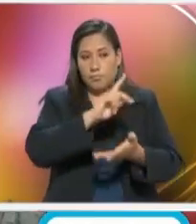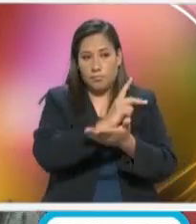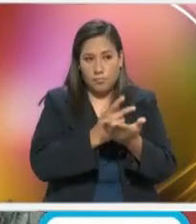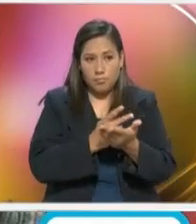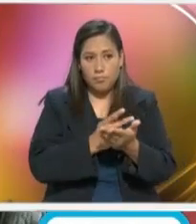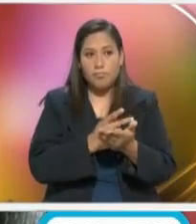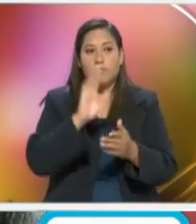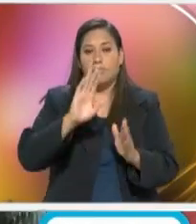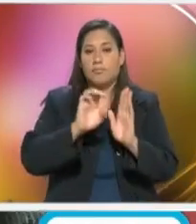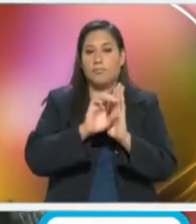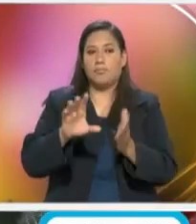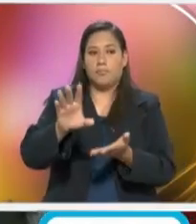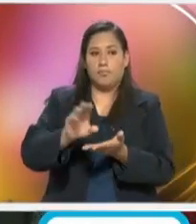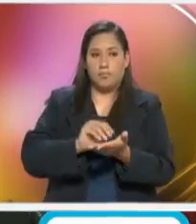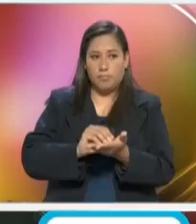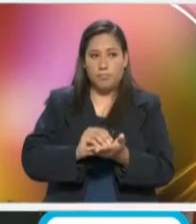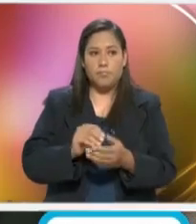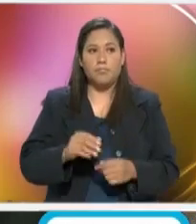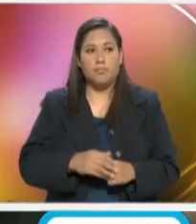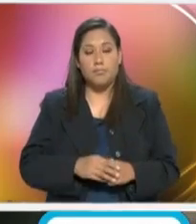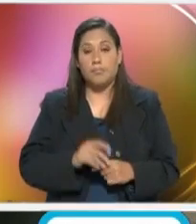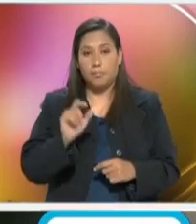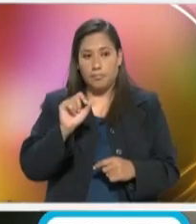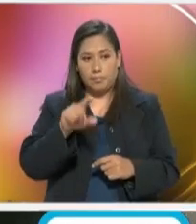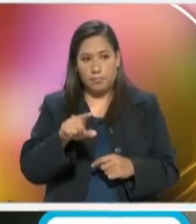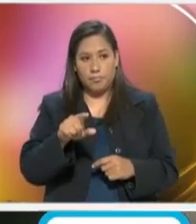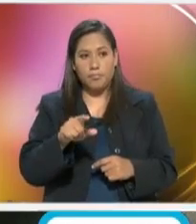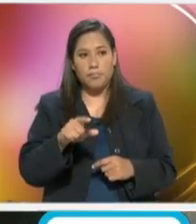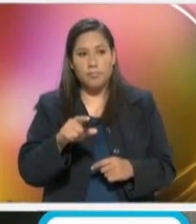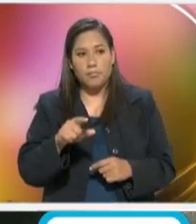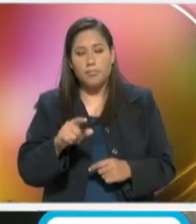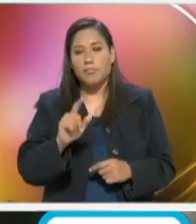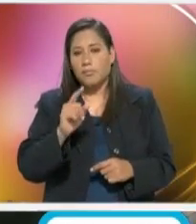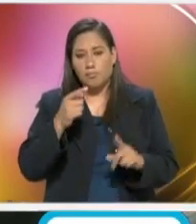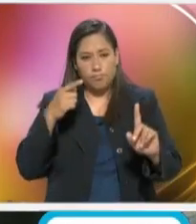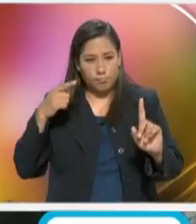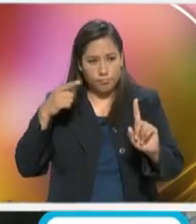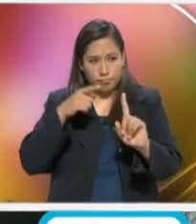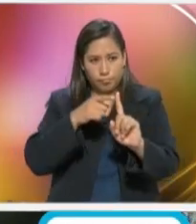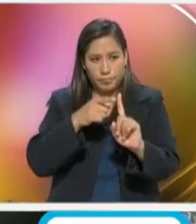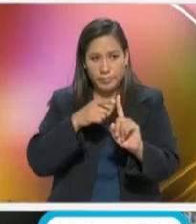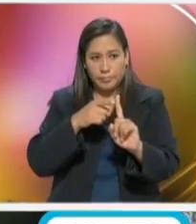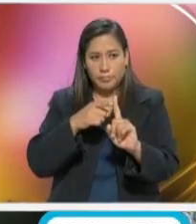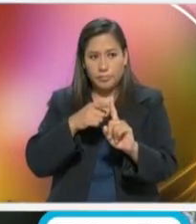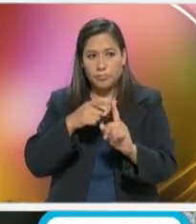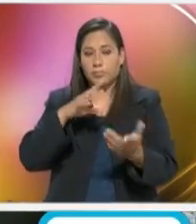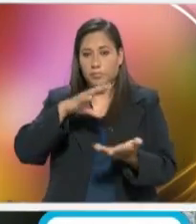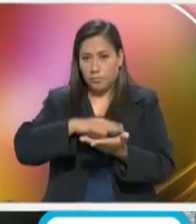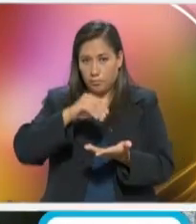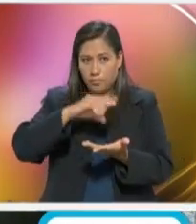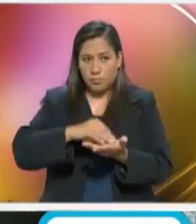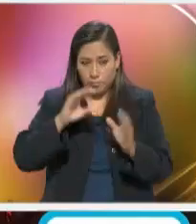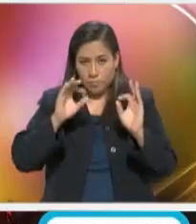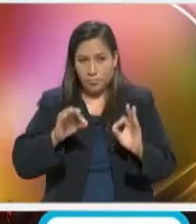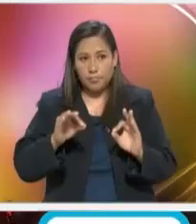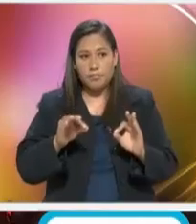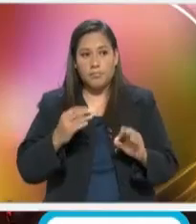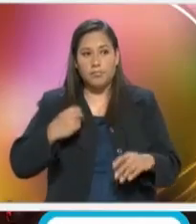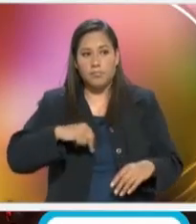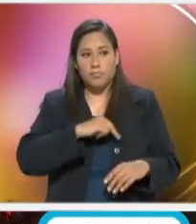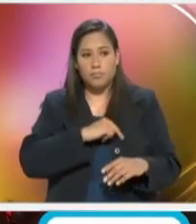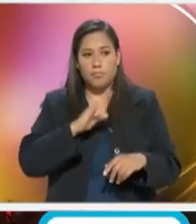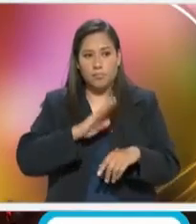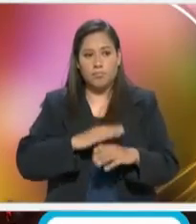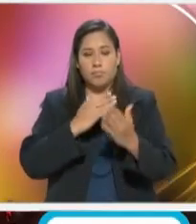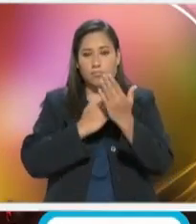sirvan como ejemplo. Así es. Y justamente a lo que apuntamos es que sea replicable Sí. y que lleguemos a